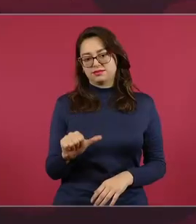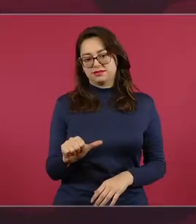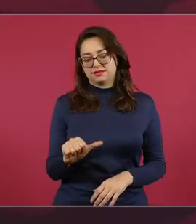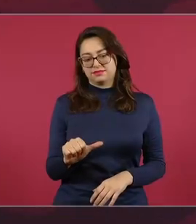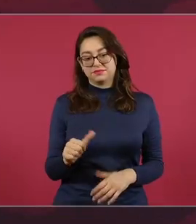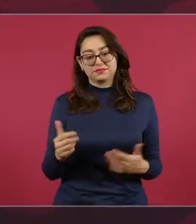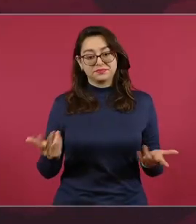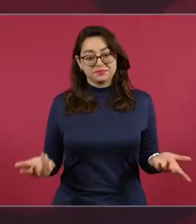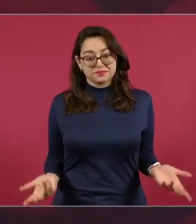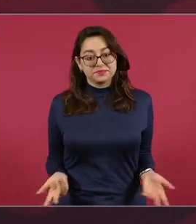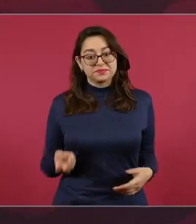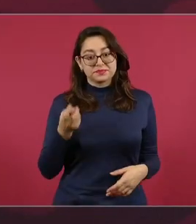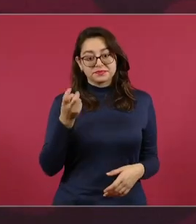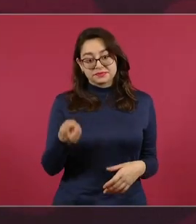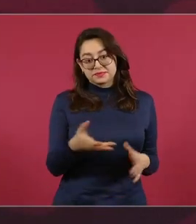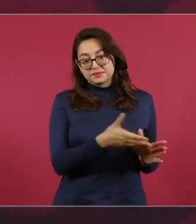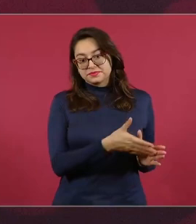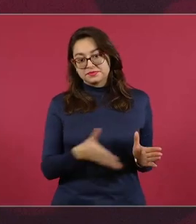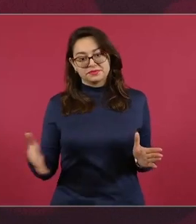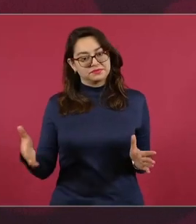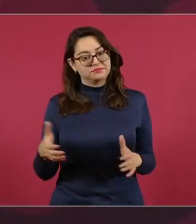Entonces, eso ya se acabó.